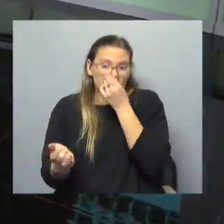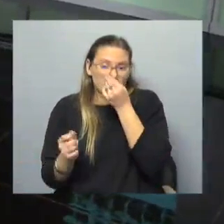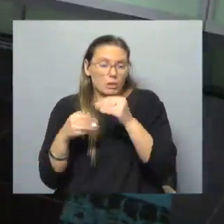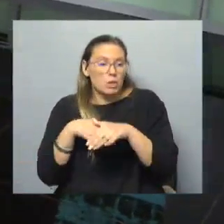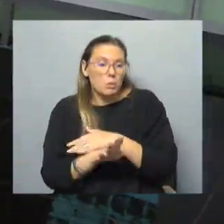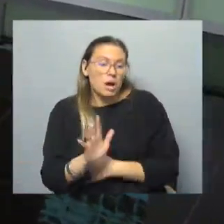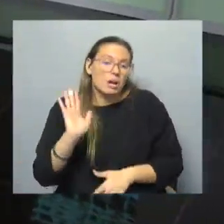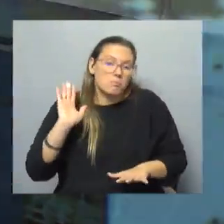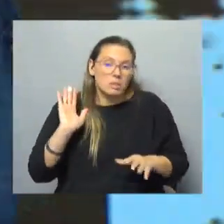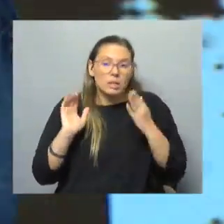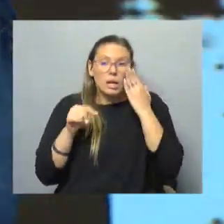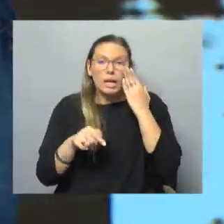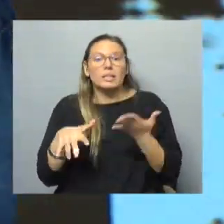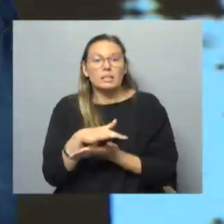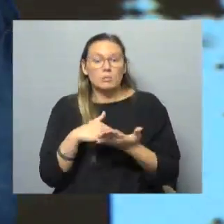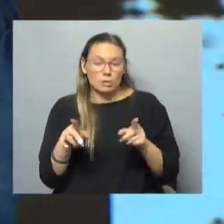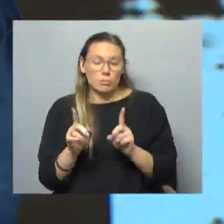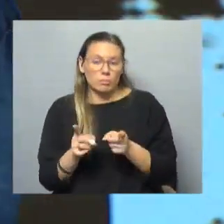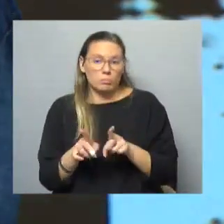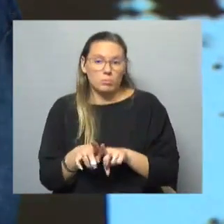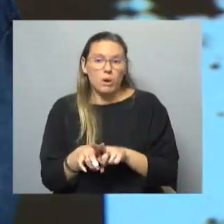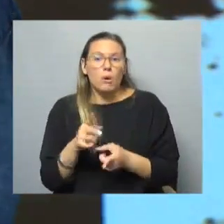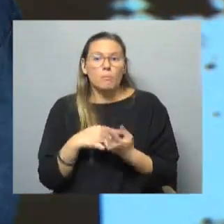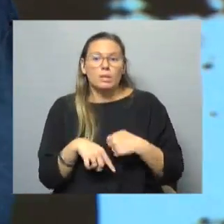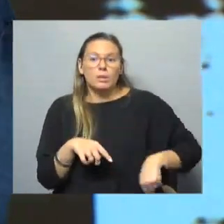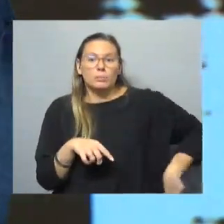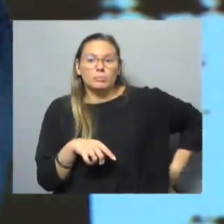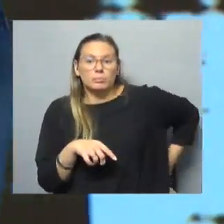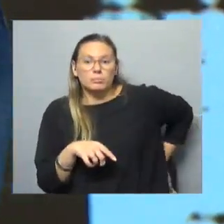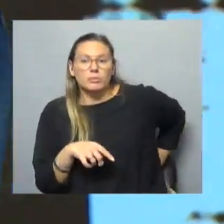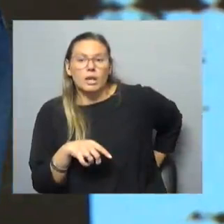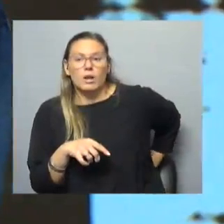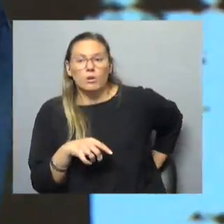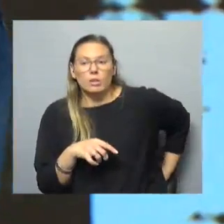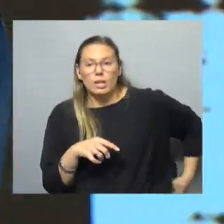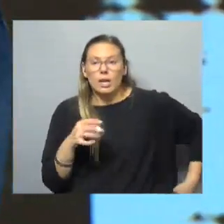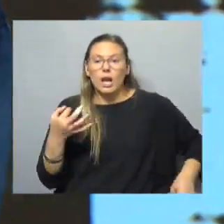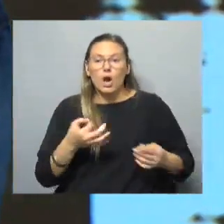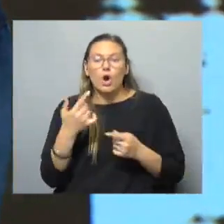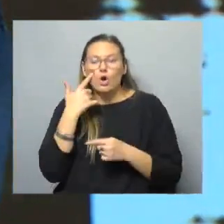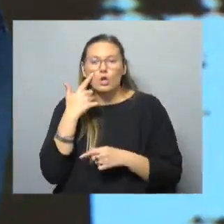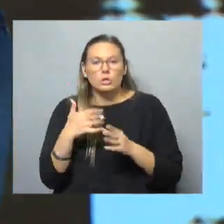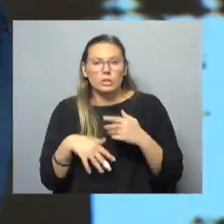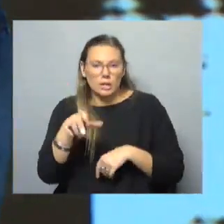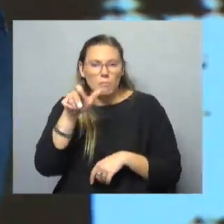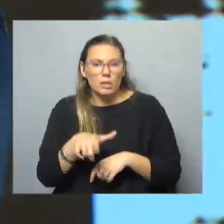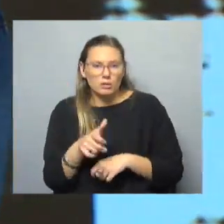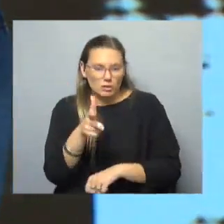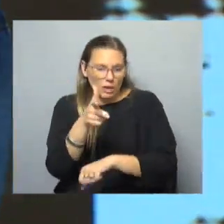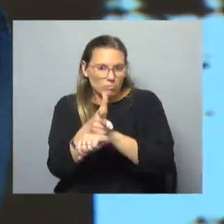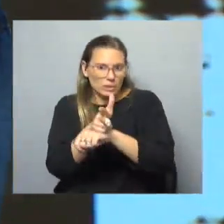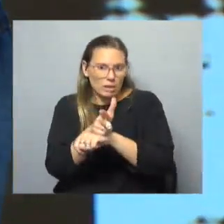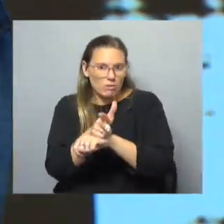Y en este caso es uno de esos, ¿no? Pero bueno, con la singularidad de que conocí mucho a quien hizo esos registros,